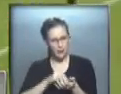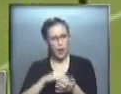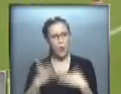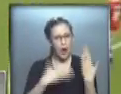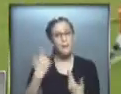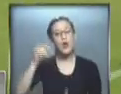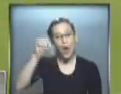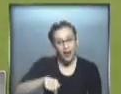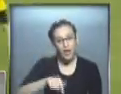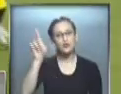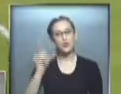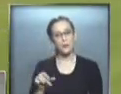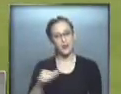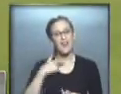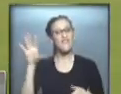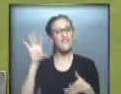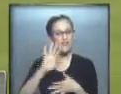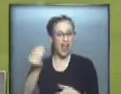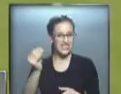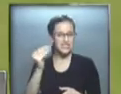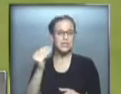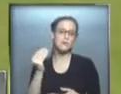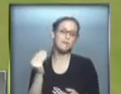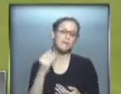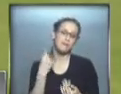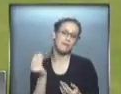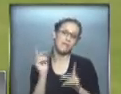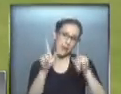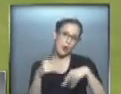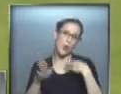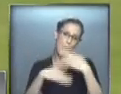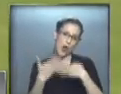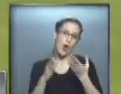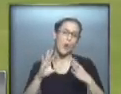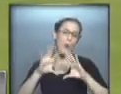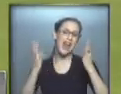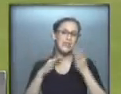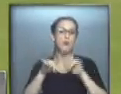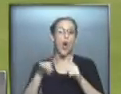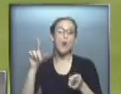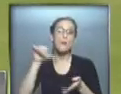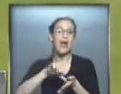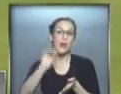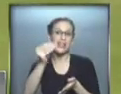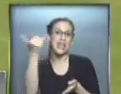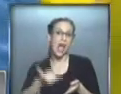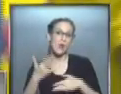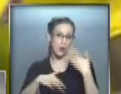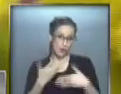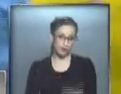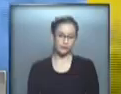pero aquí en sudamérica brasil es el que se suma por ser el anfitrión así arrancaba el partido para este chile